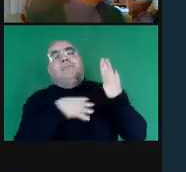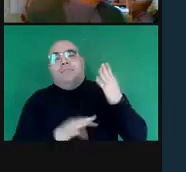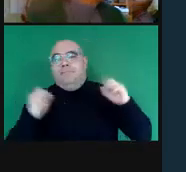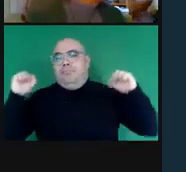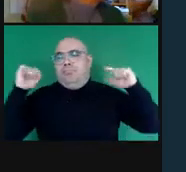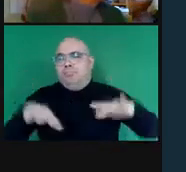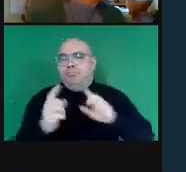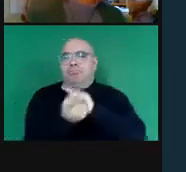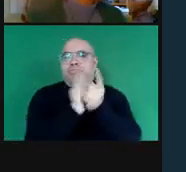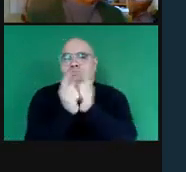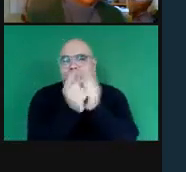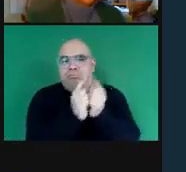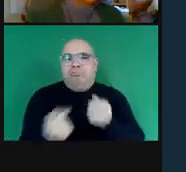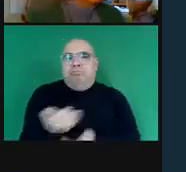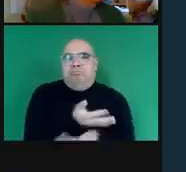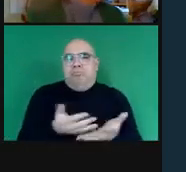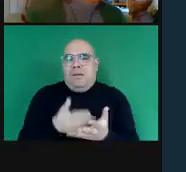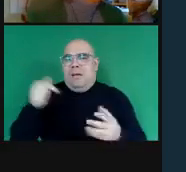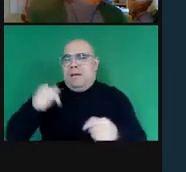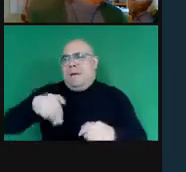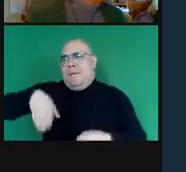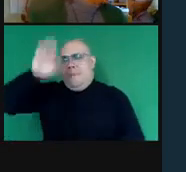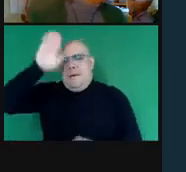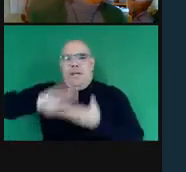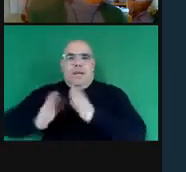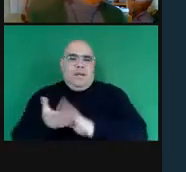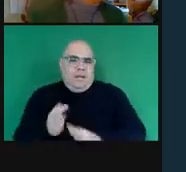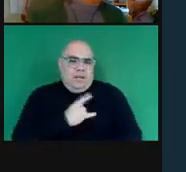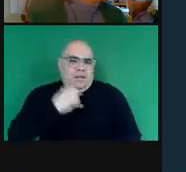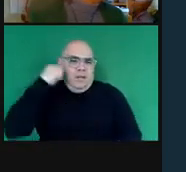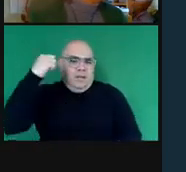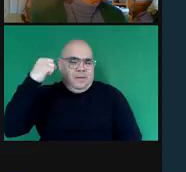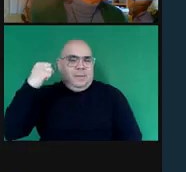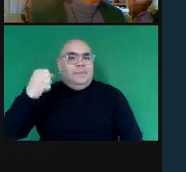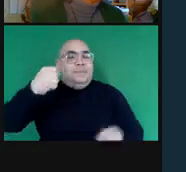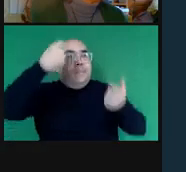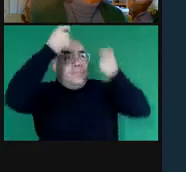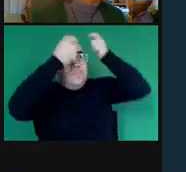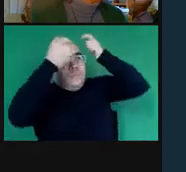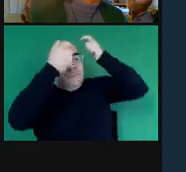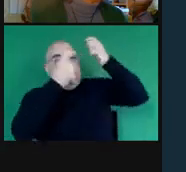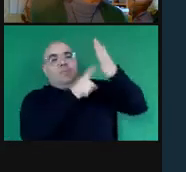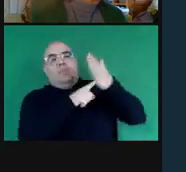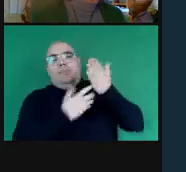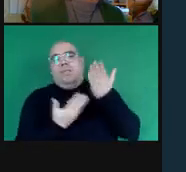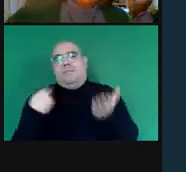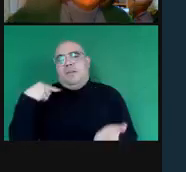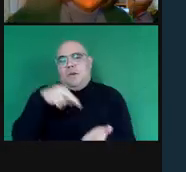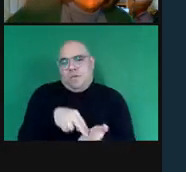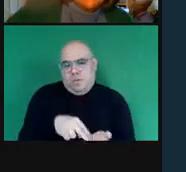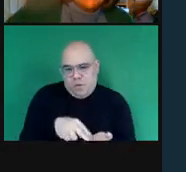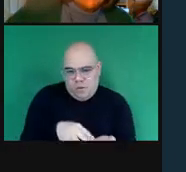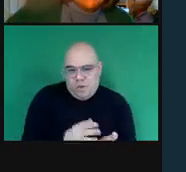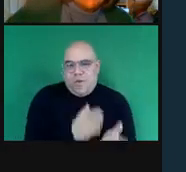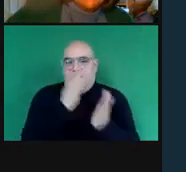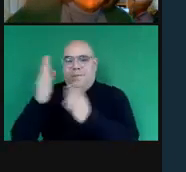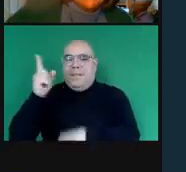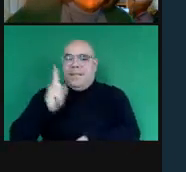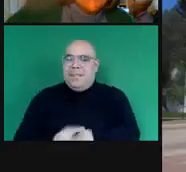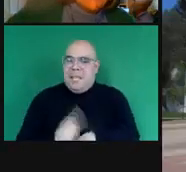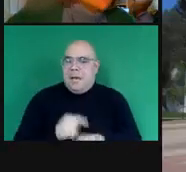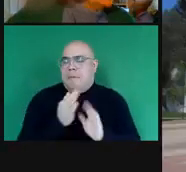la comunidad universitaria. El Che cambia dependiendo de los autores y del tiempo que tienen